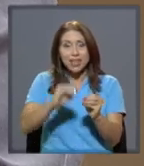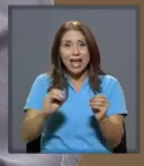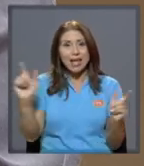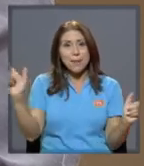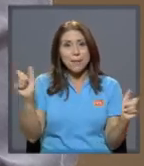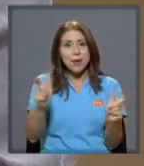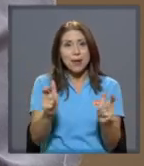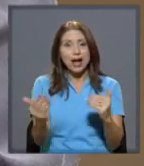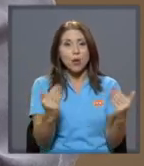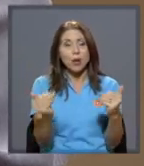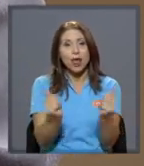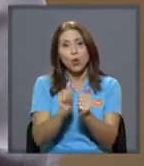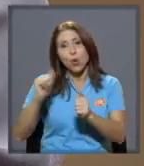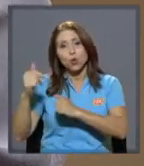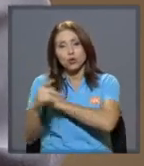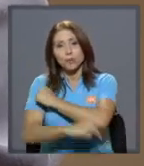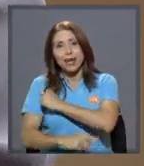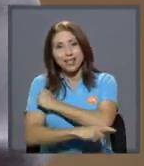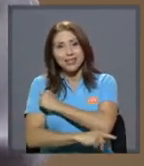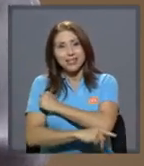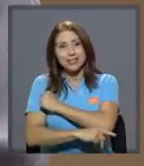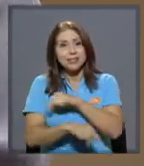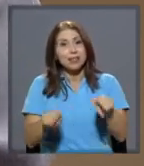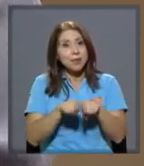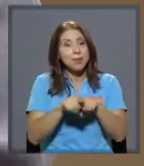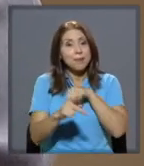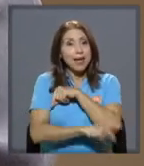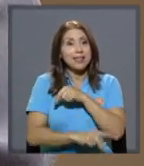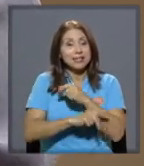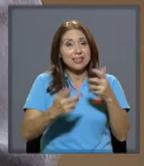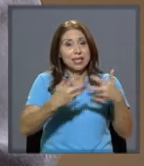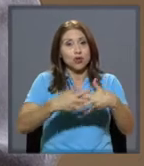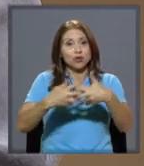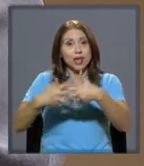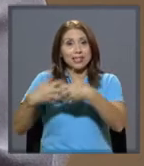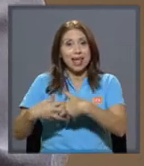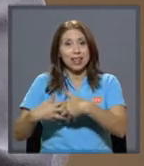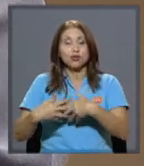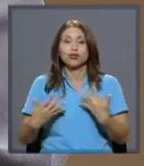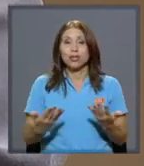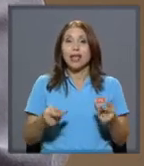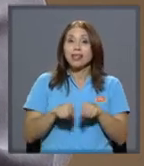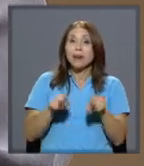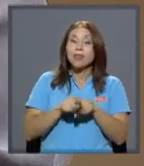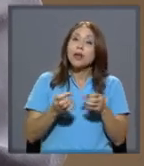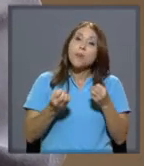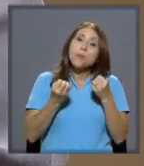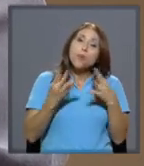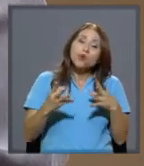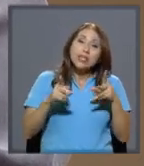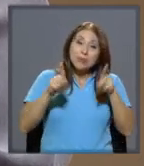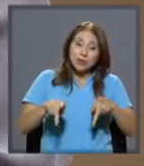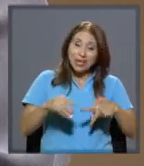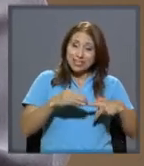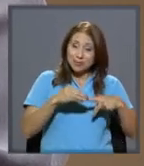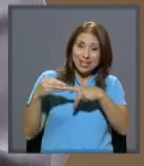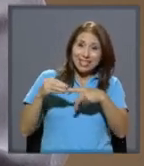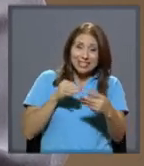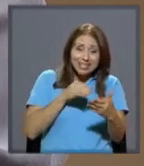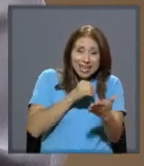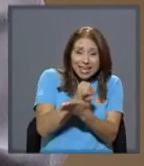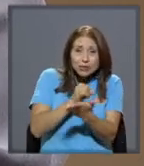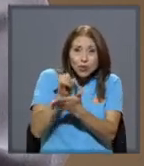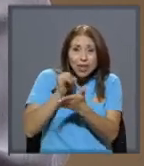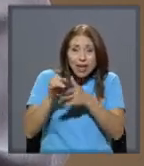países industrializados. De hecho, y volvemos con la tasa de mortalidad infantil, muchos de los demógrafos internacionales consideran que si Costa Rica